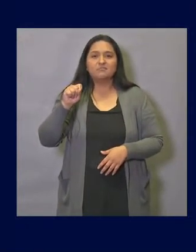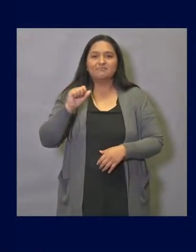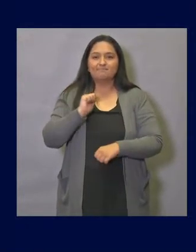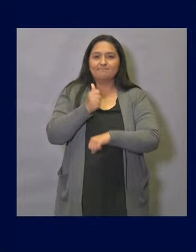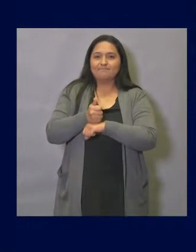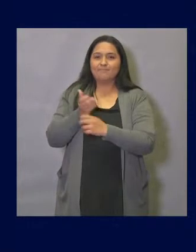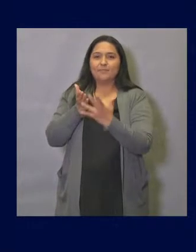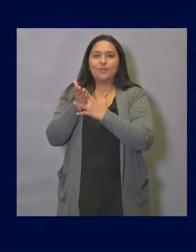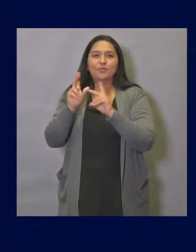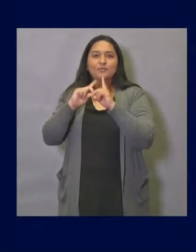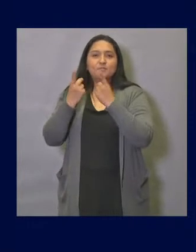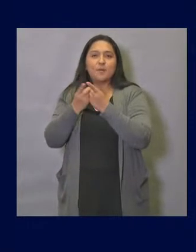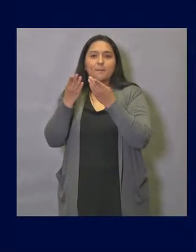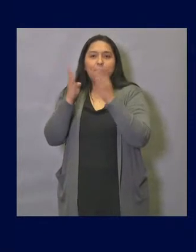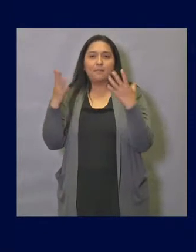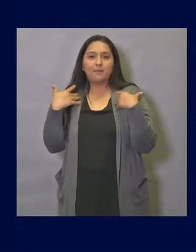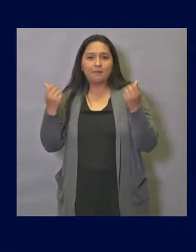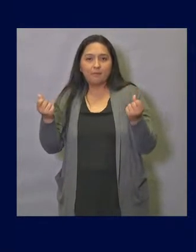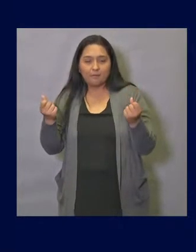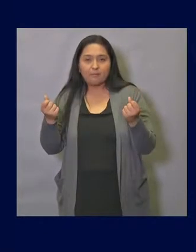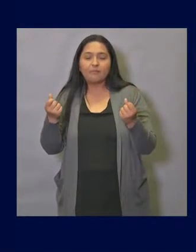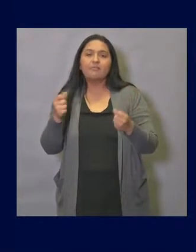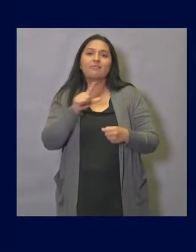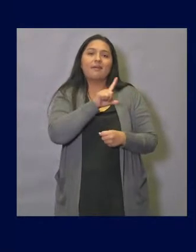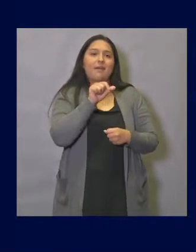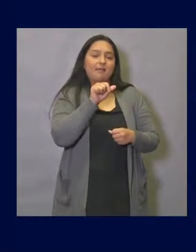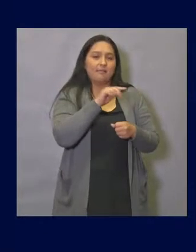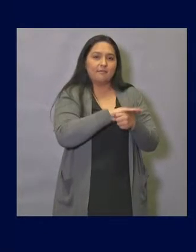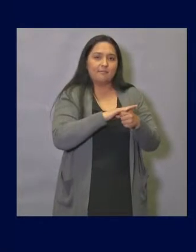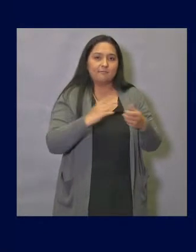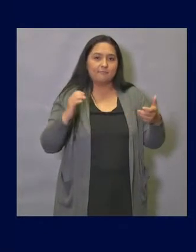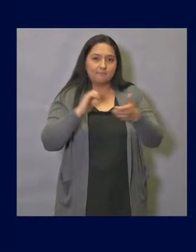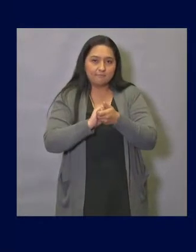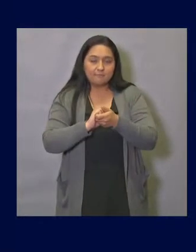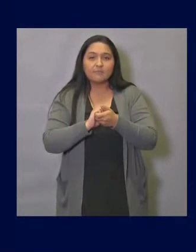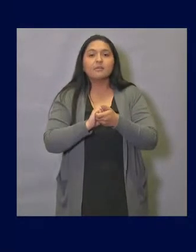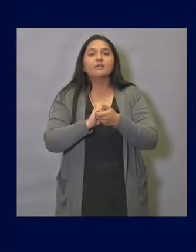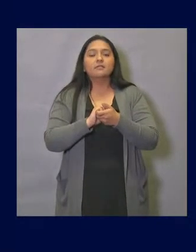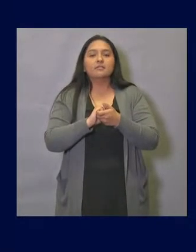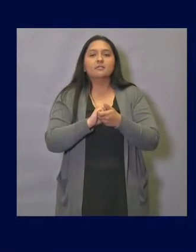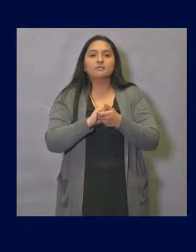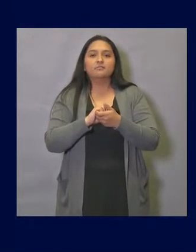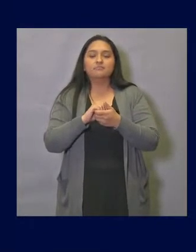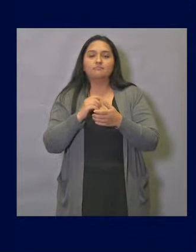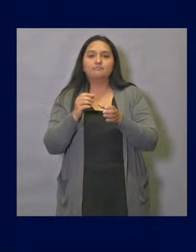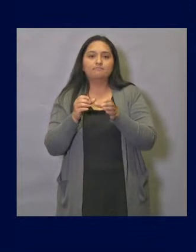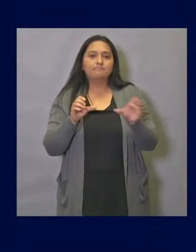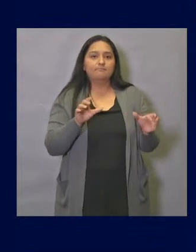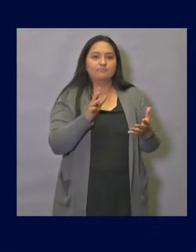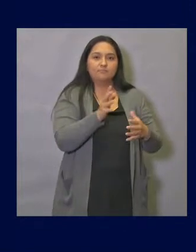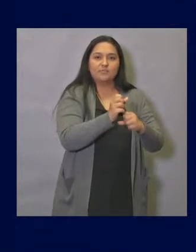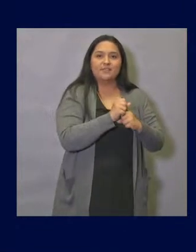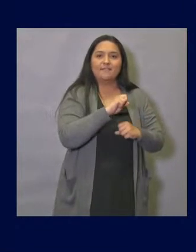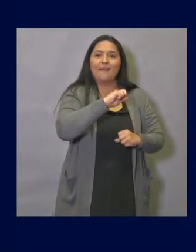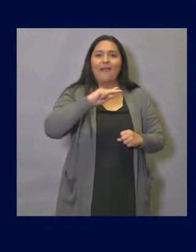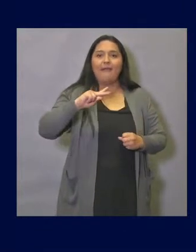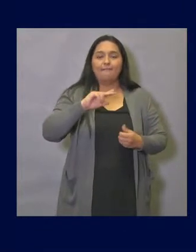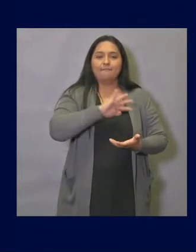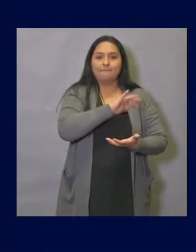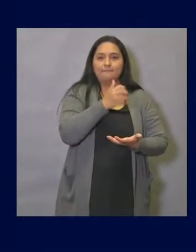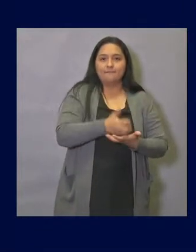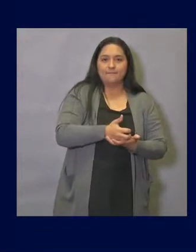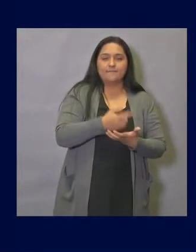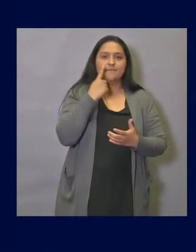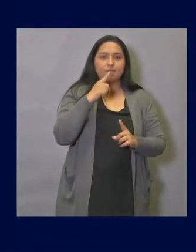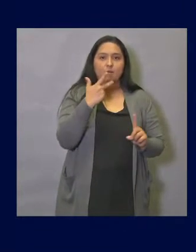de Salud Pública y la Ciudad de Los Ángeles, recibieron casi la mitad de la asignación de dosis de las vacunas.